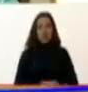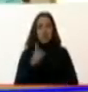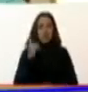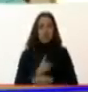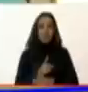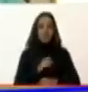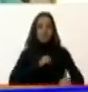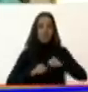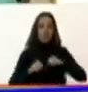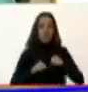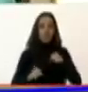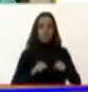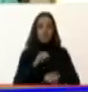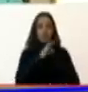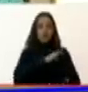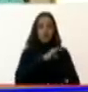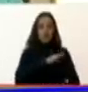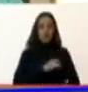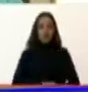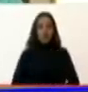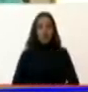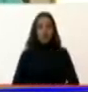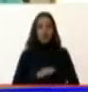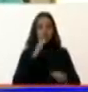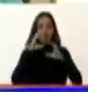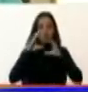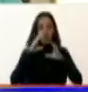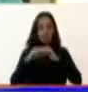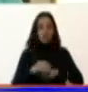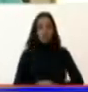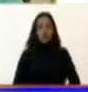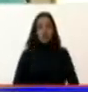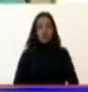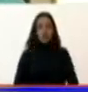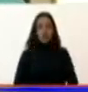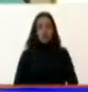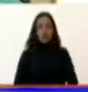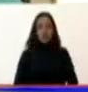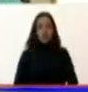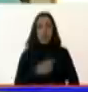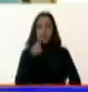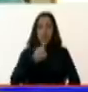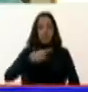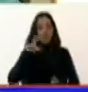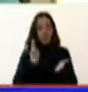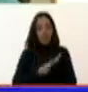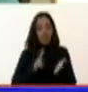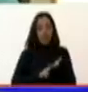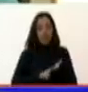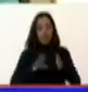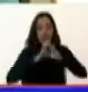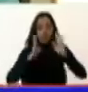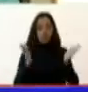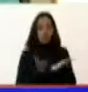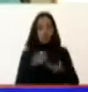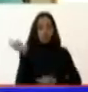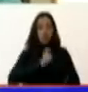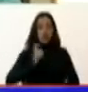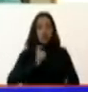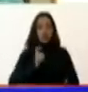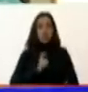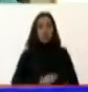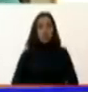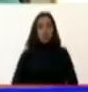poderoso movimiento social, comunicacional, que diga las verdades que el mundo necesita,